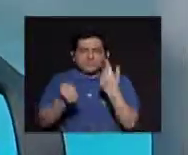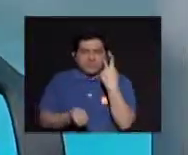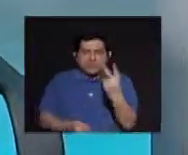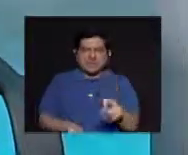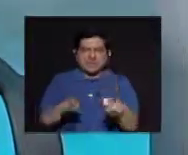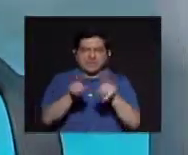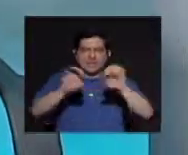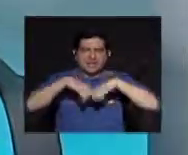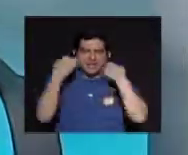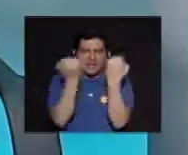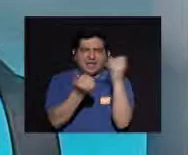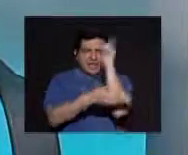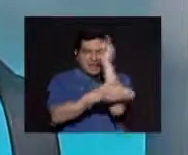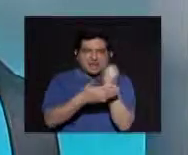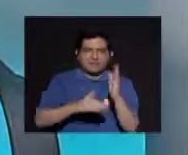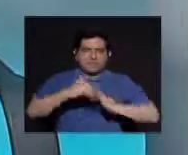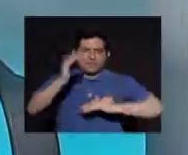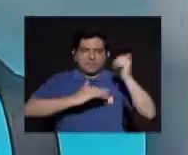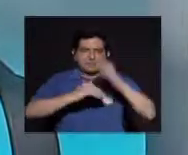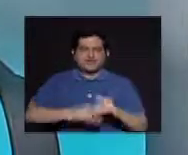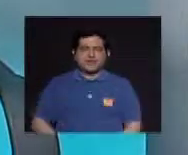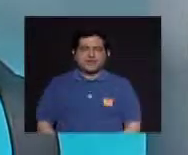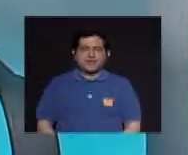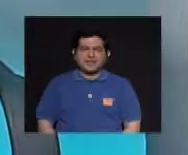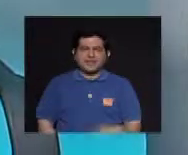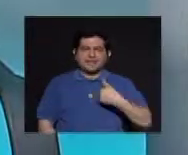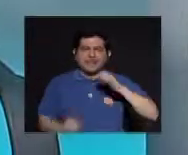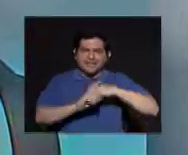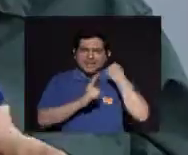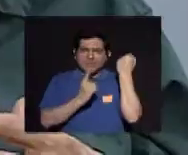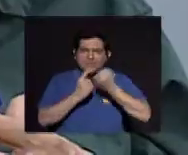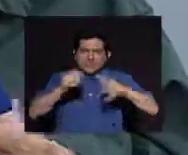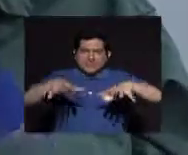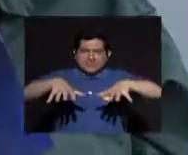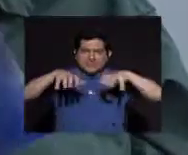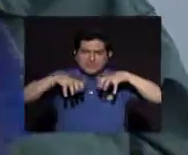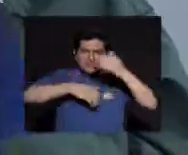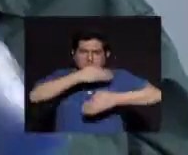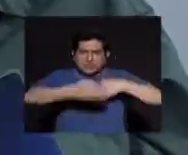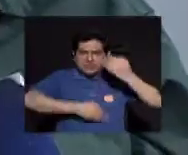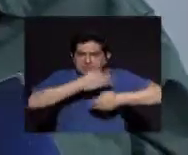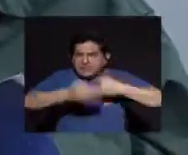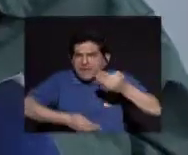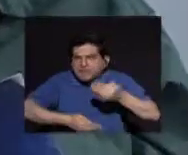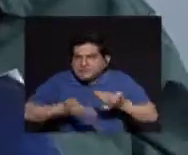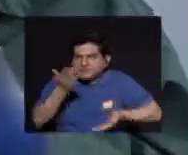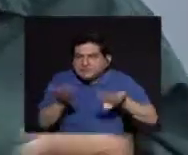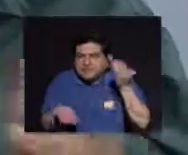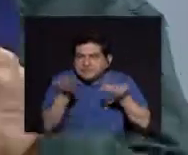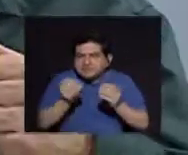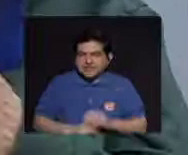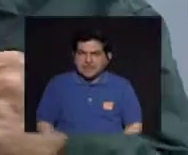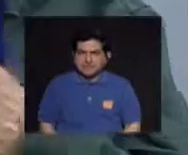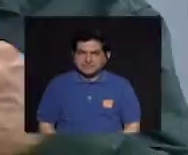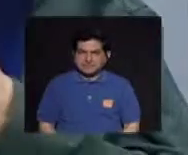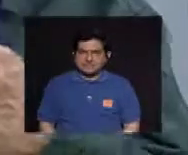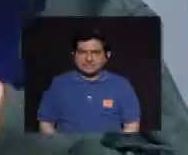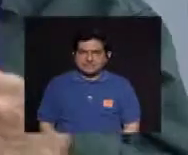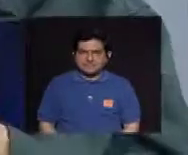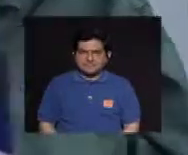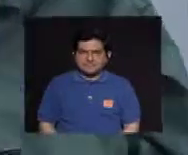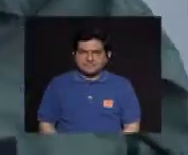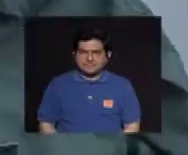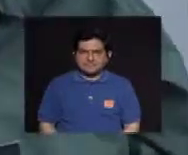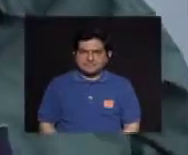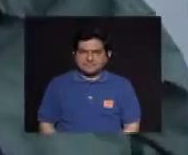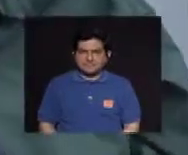vea, y después como un equipo de arte se construye. ¿Hay tensión en ese proceso? Incluso un poquito